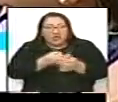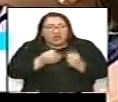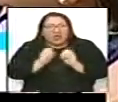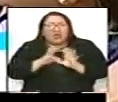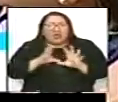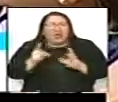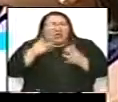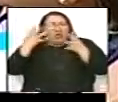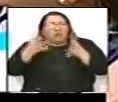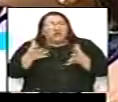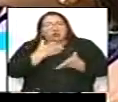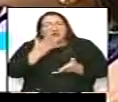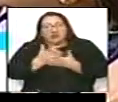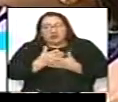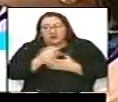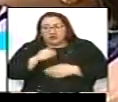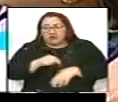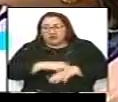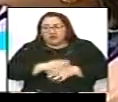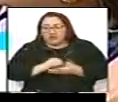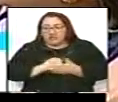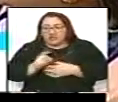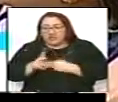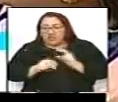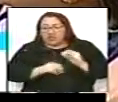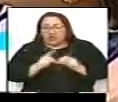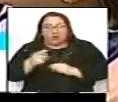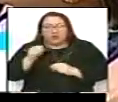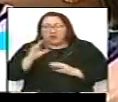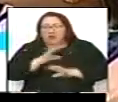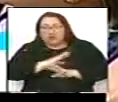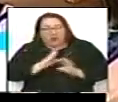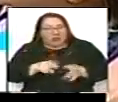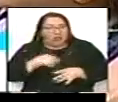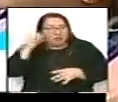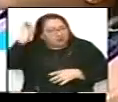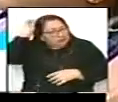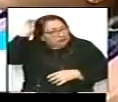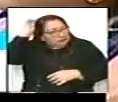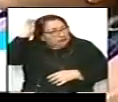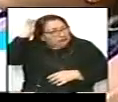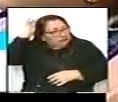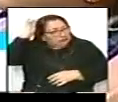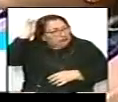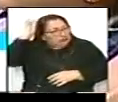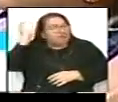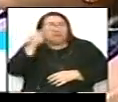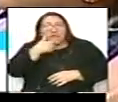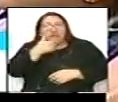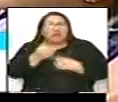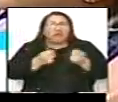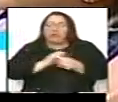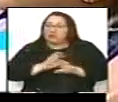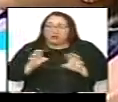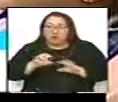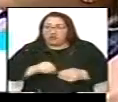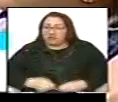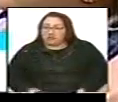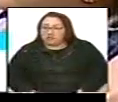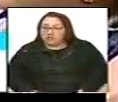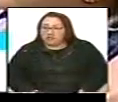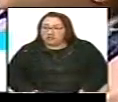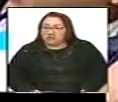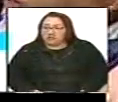solamente el odio lo lleva a sustentar las barbaridades, por más que después diga no ha sido mi afán, no ha sido mi preocupación, quería ofender a nadie, pero lo hizo pues. Y